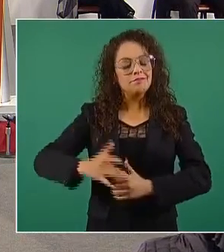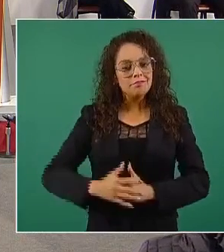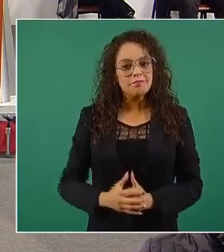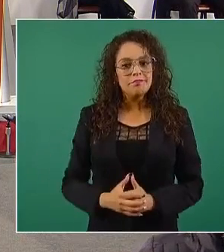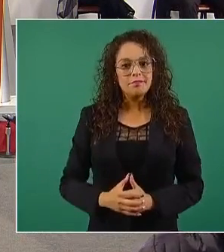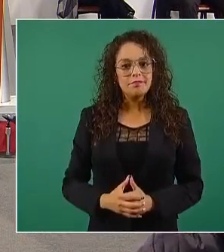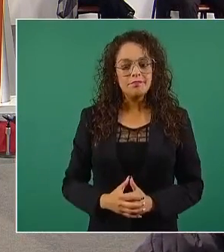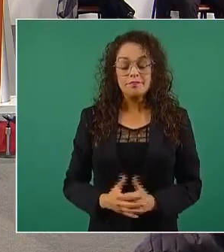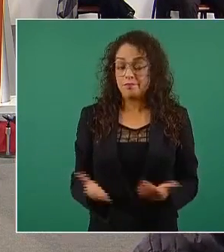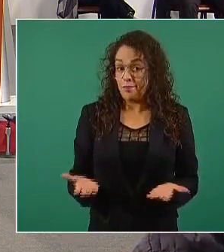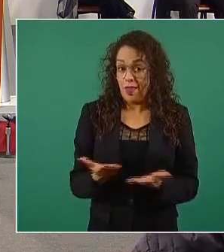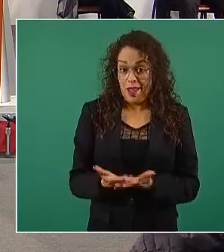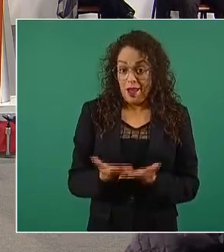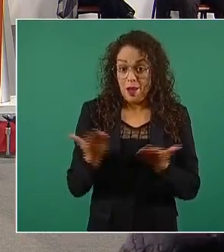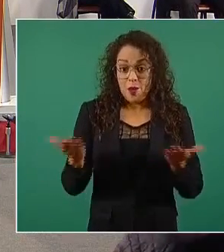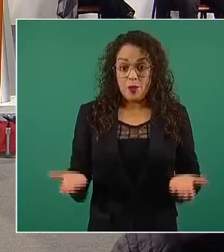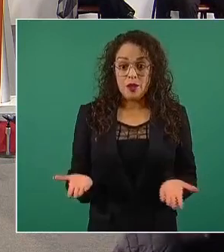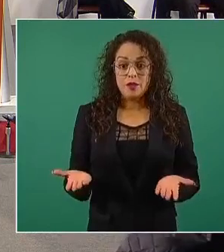Lo que estamos